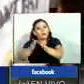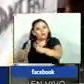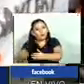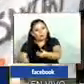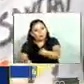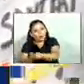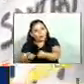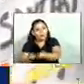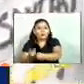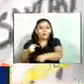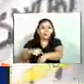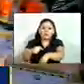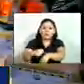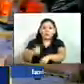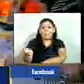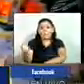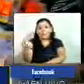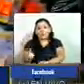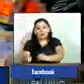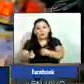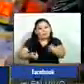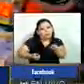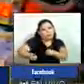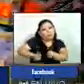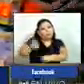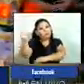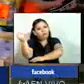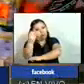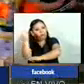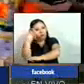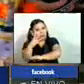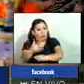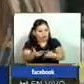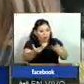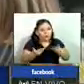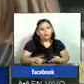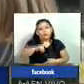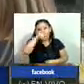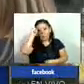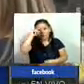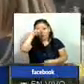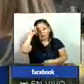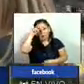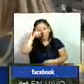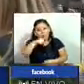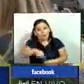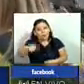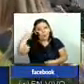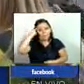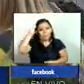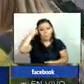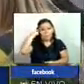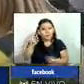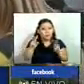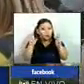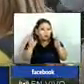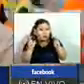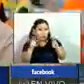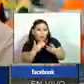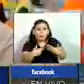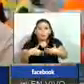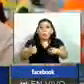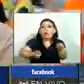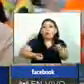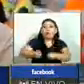línea en los momentos más duros son los técnicos de las ambulancias que ahora protestan por mejoras laborales quieren ser considerados sanitarios y no meros